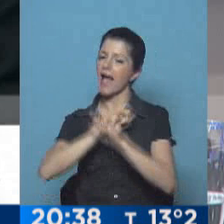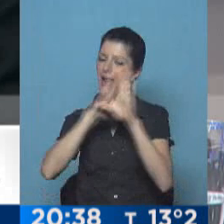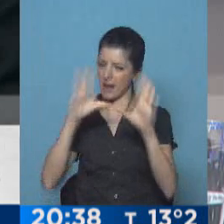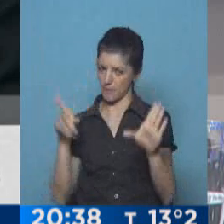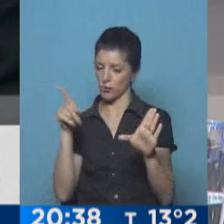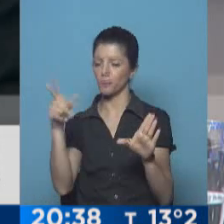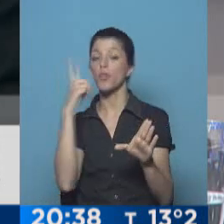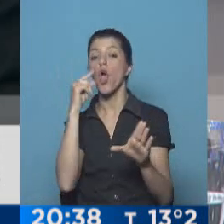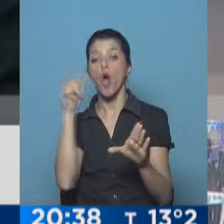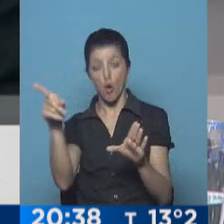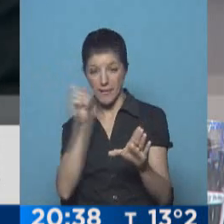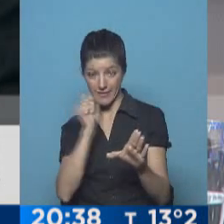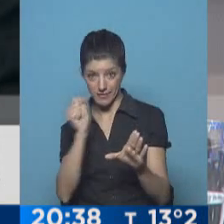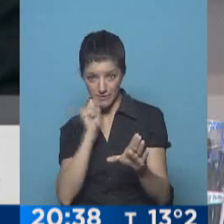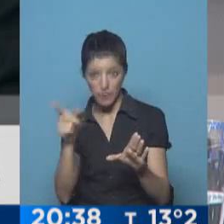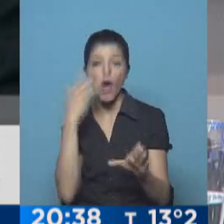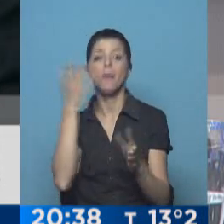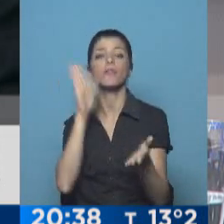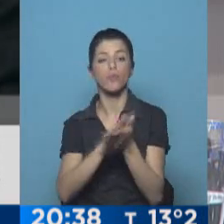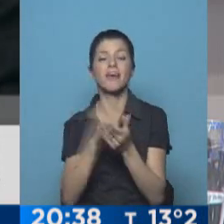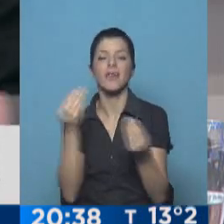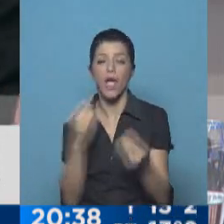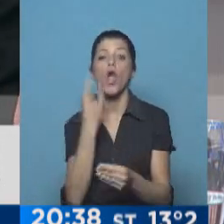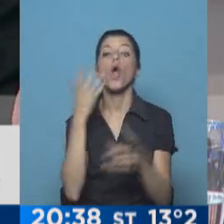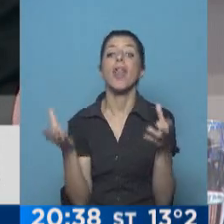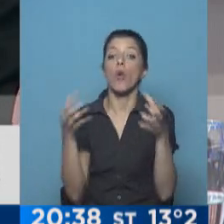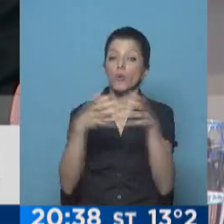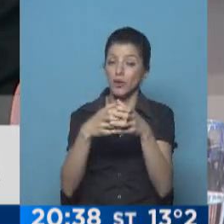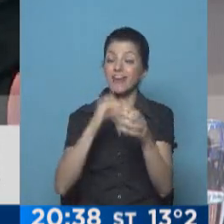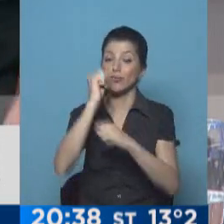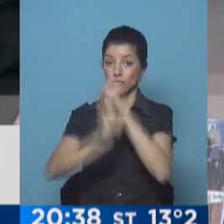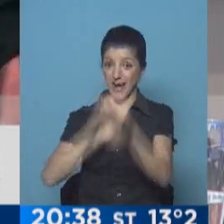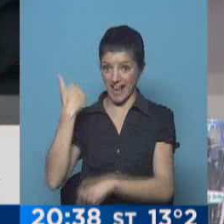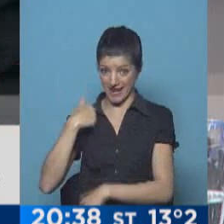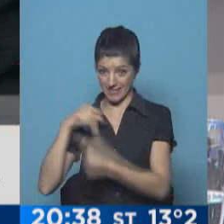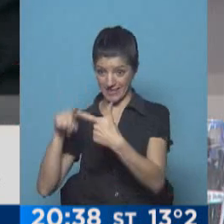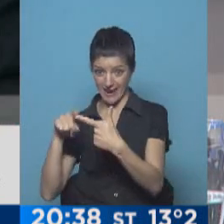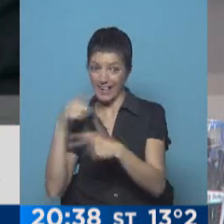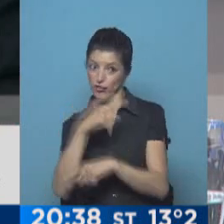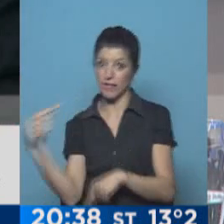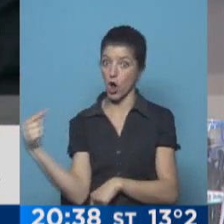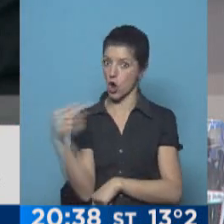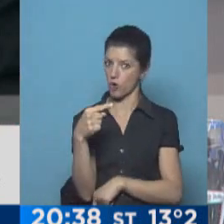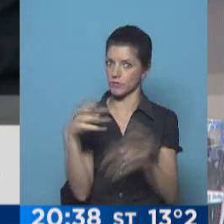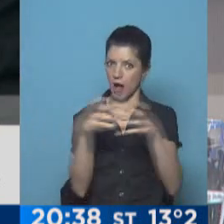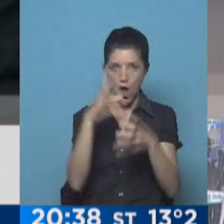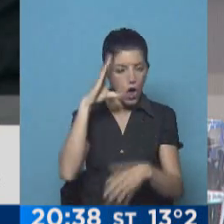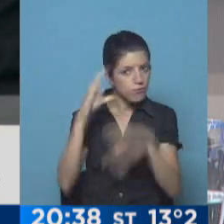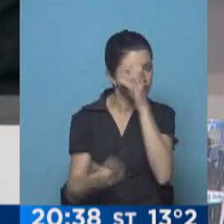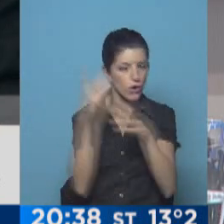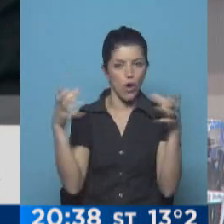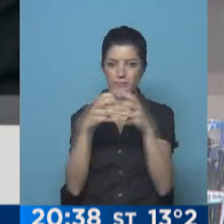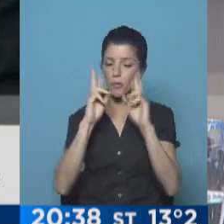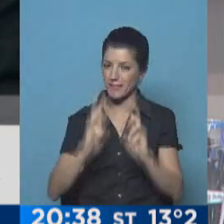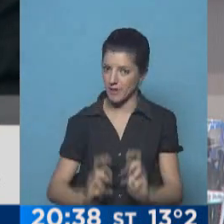refiere el entrevistado es a la unión Industrial Argentina que está en contra de esta la creación de una comisión para investigar